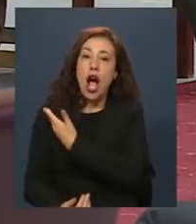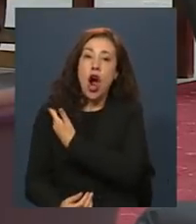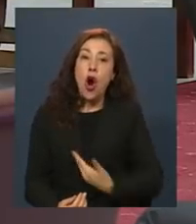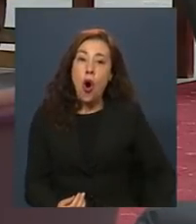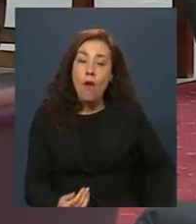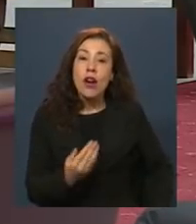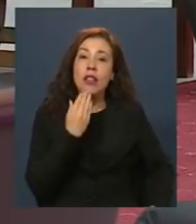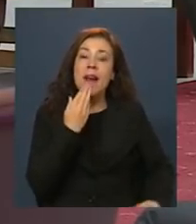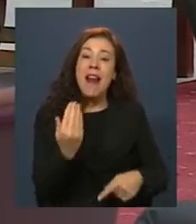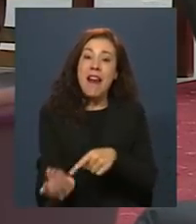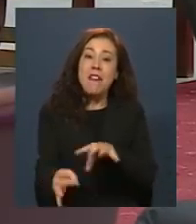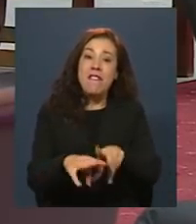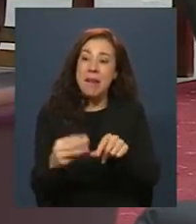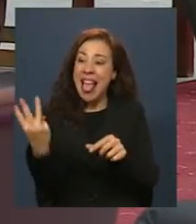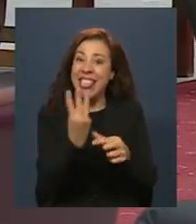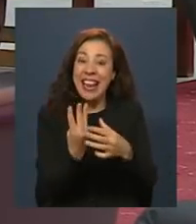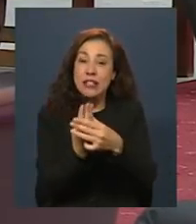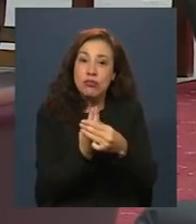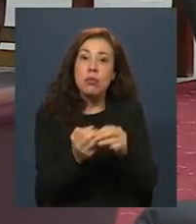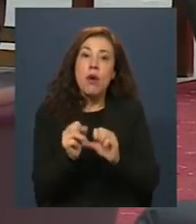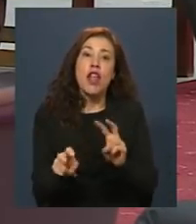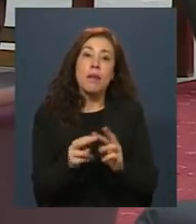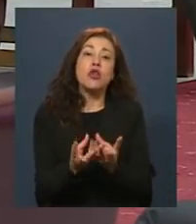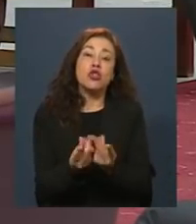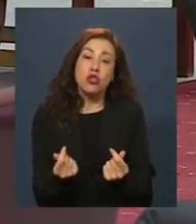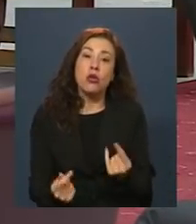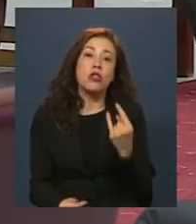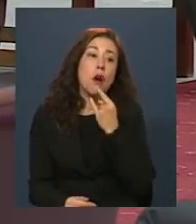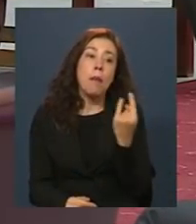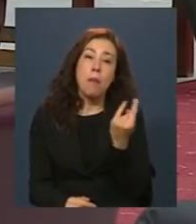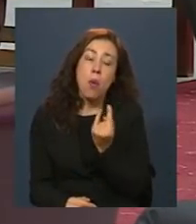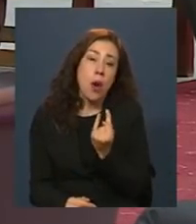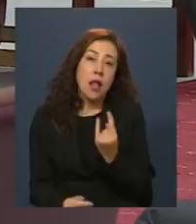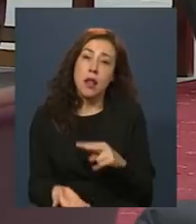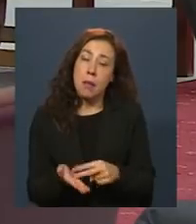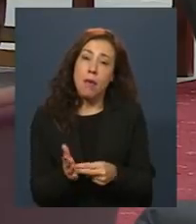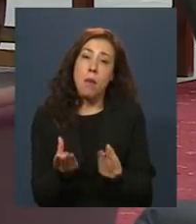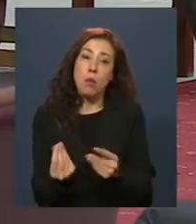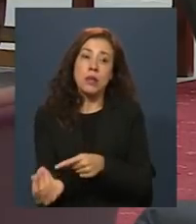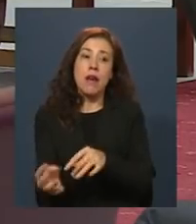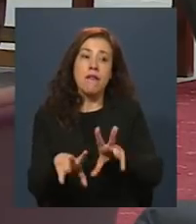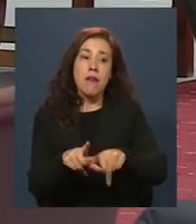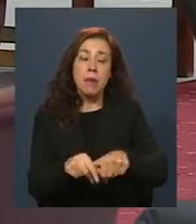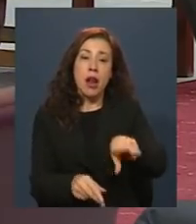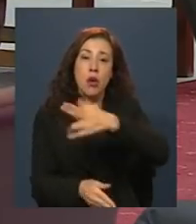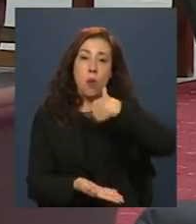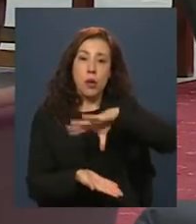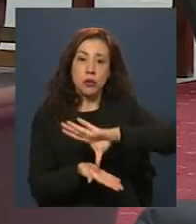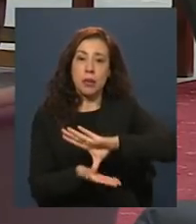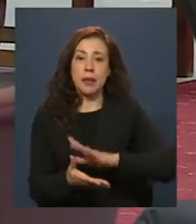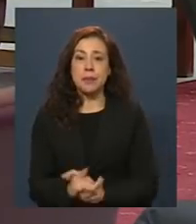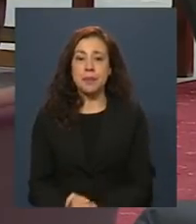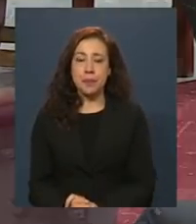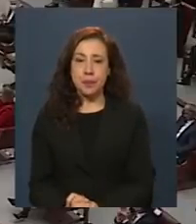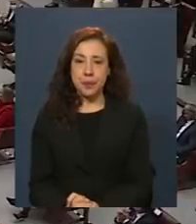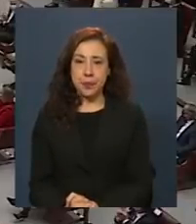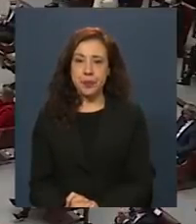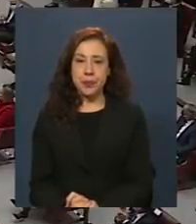propias familias para poder resolver un problema que es urgente para muchas familias en nuestro país.